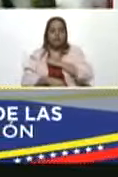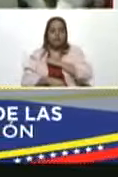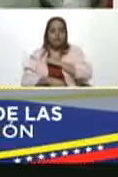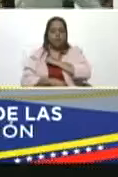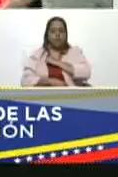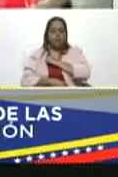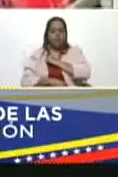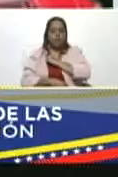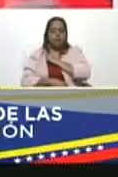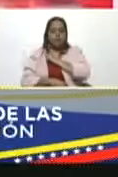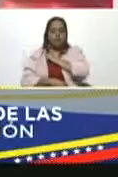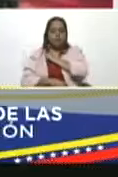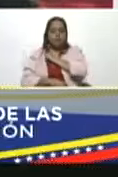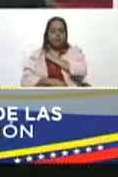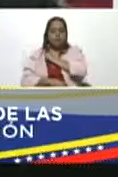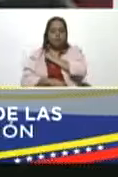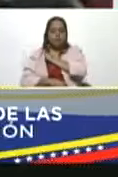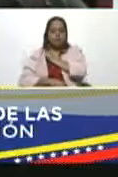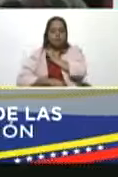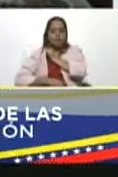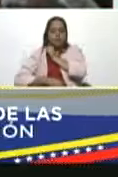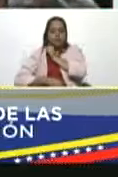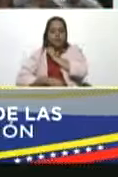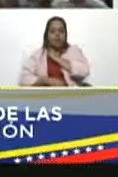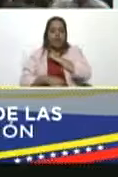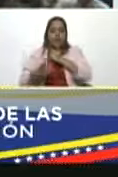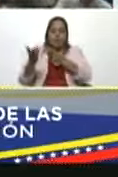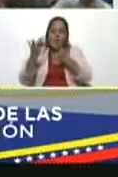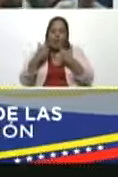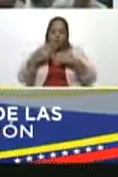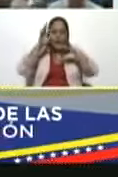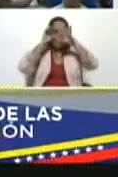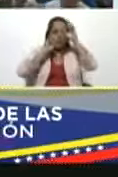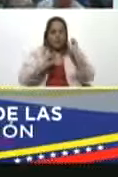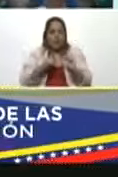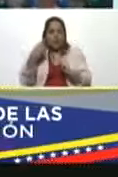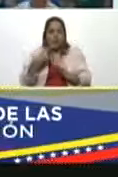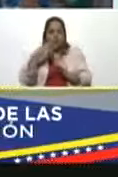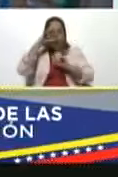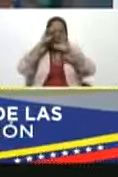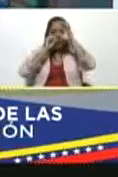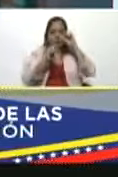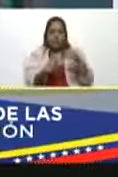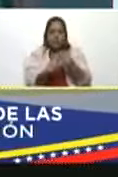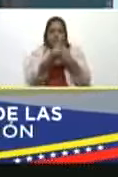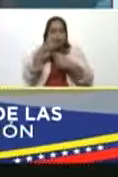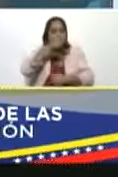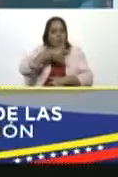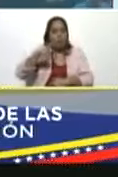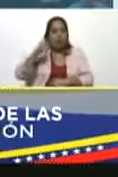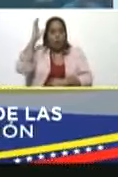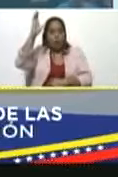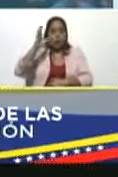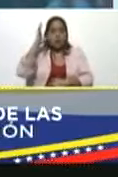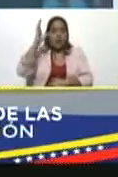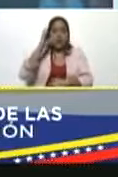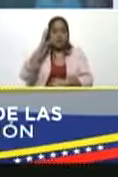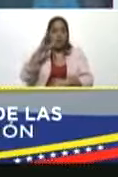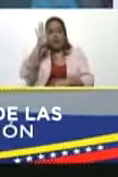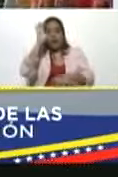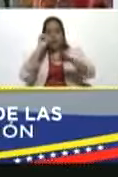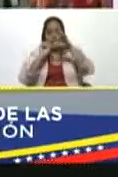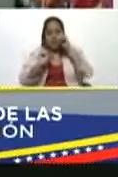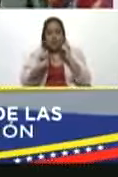nutriéndome de su sabiduría. Hay que aprender del pueblo, de su conciencia, de su sabiduría, de